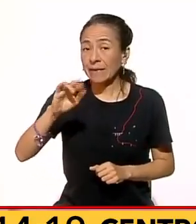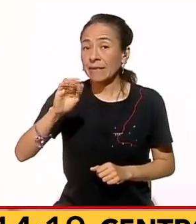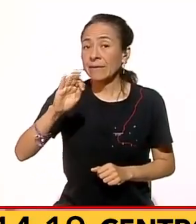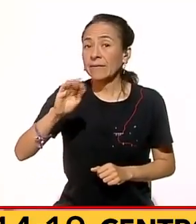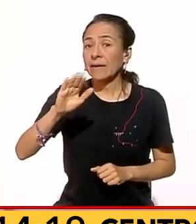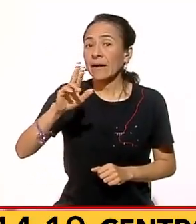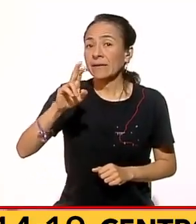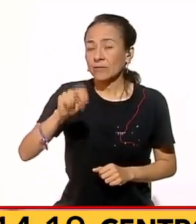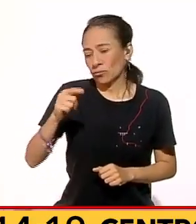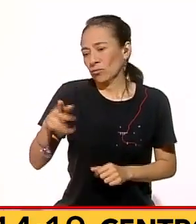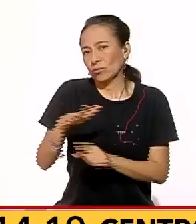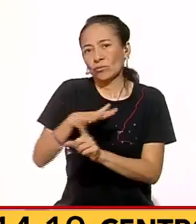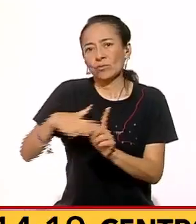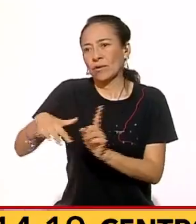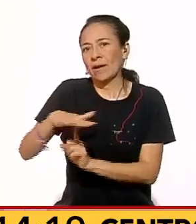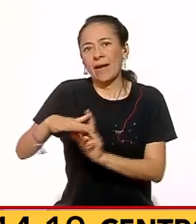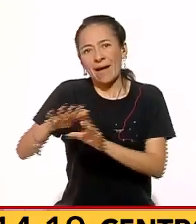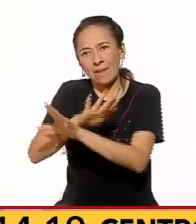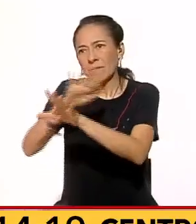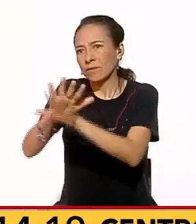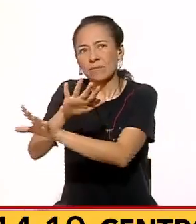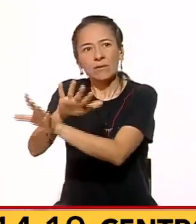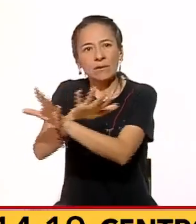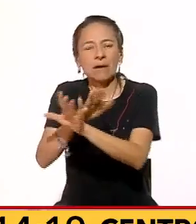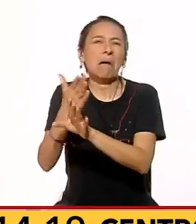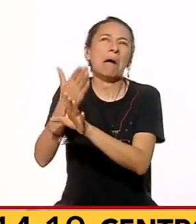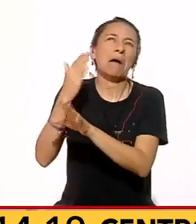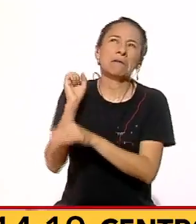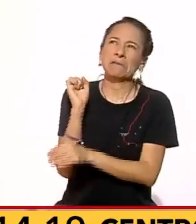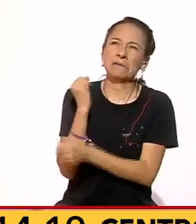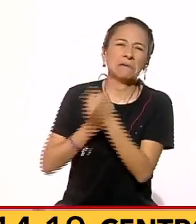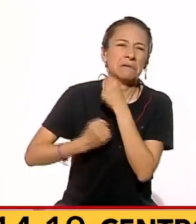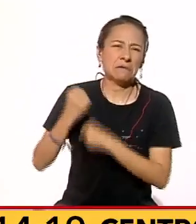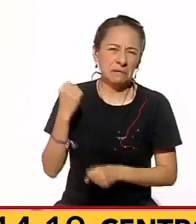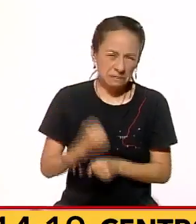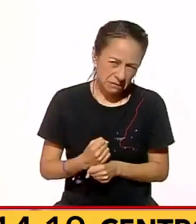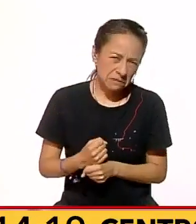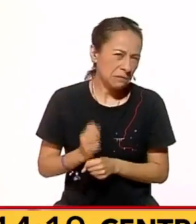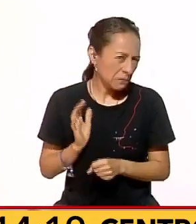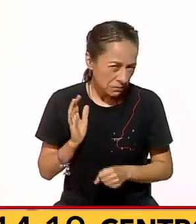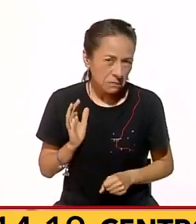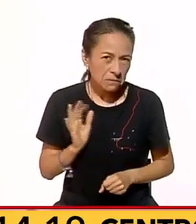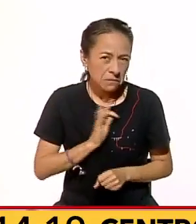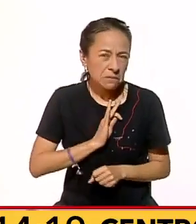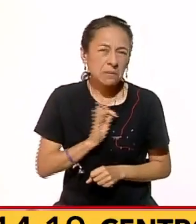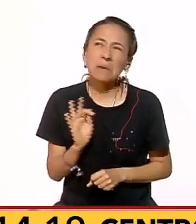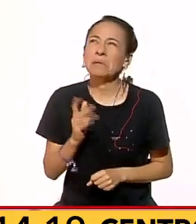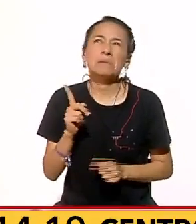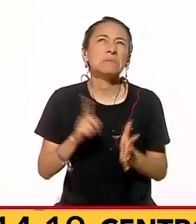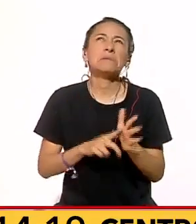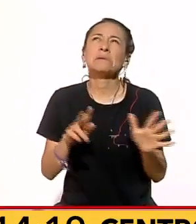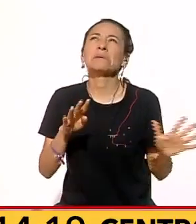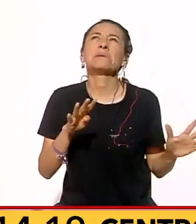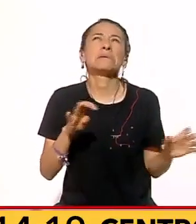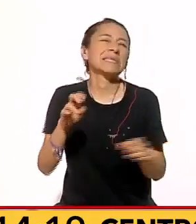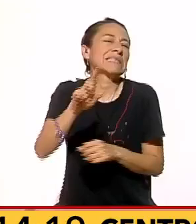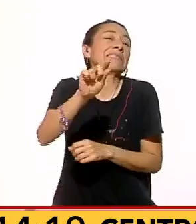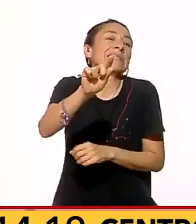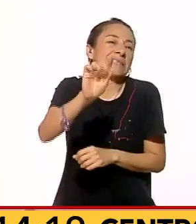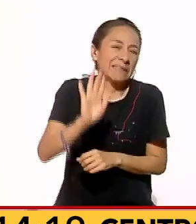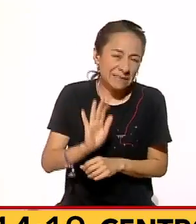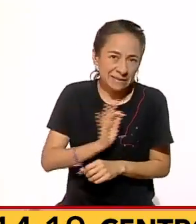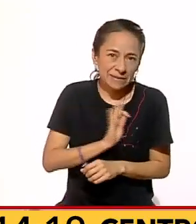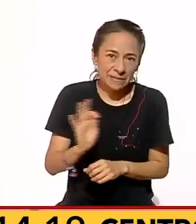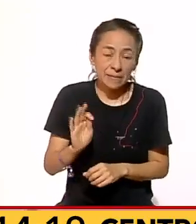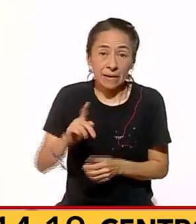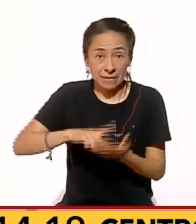cambios demográficos. Hace 6 décadas, digamos todavía en los años 70, el promedio de